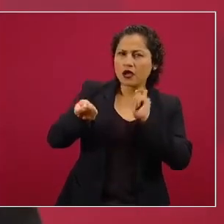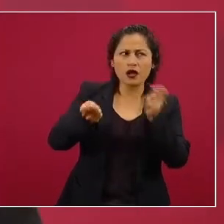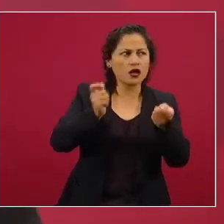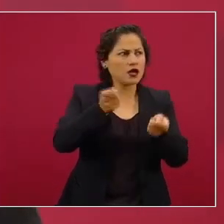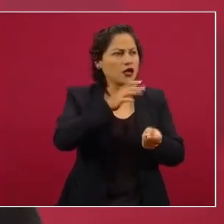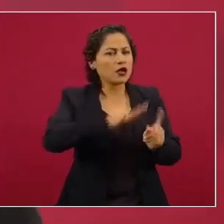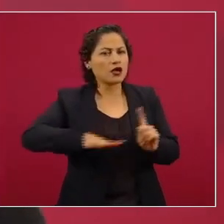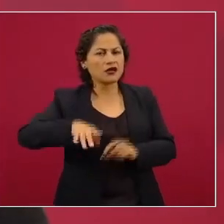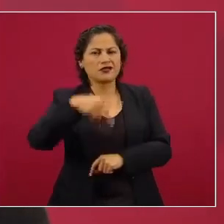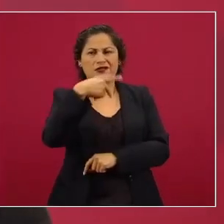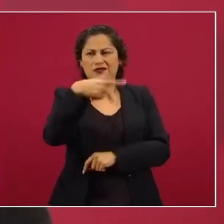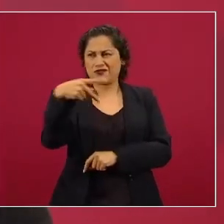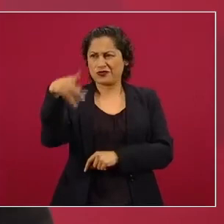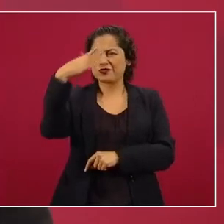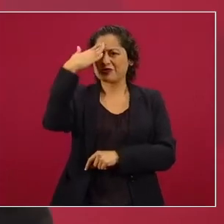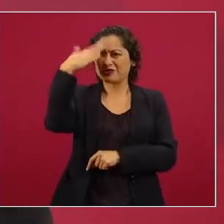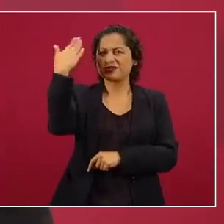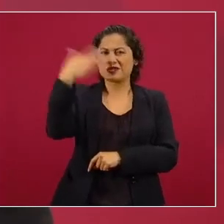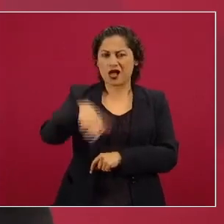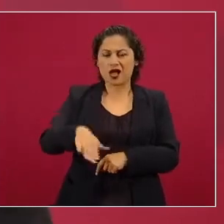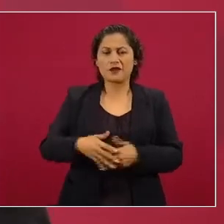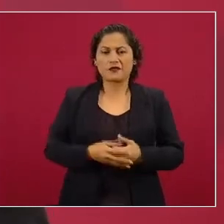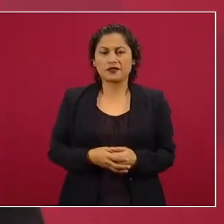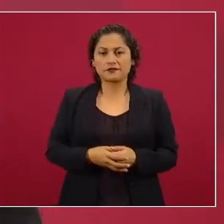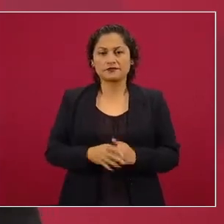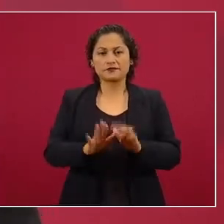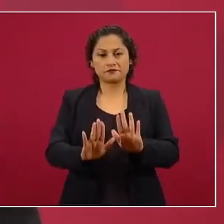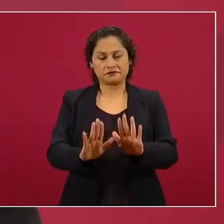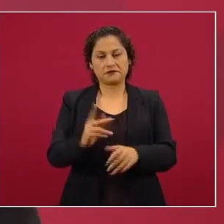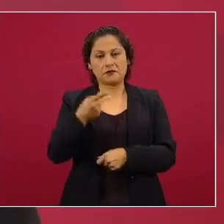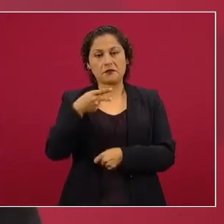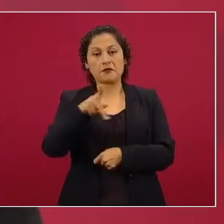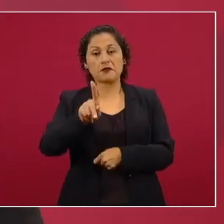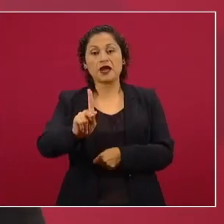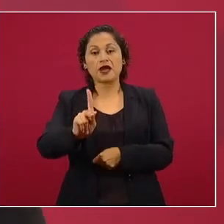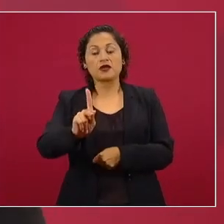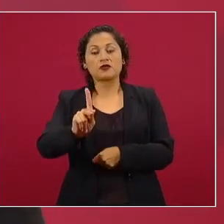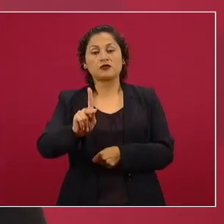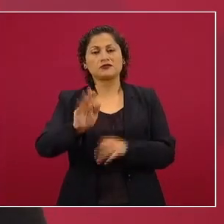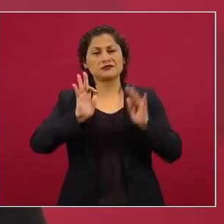Entonces, nada más es no caer en provocaciones,